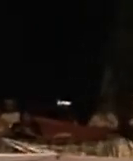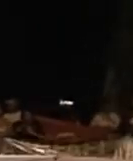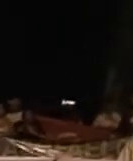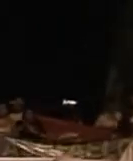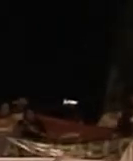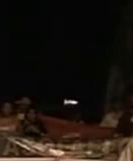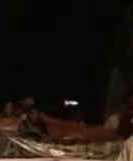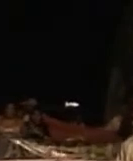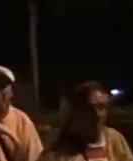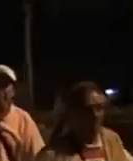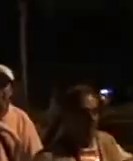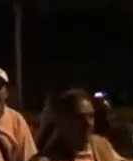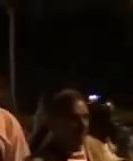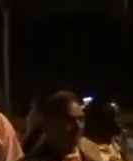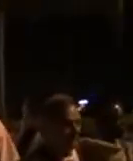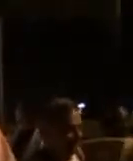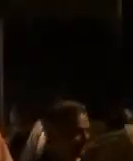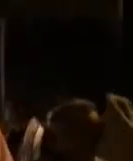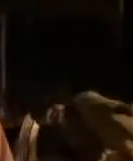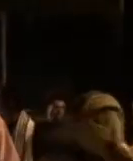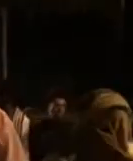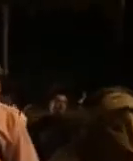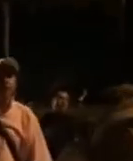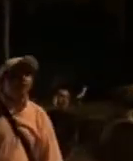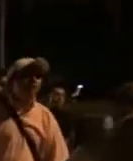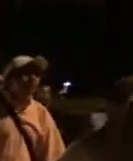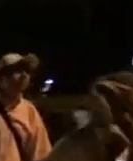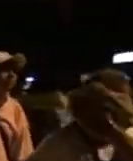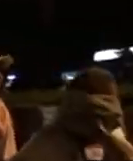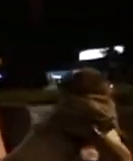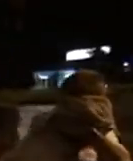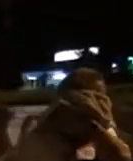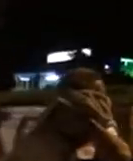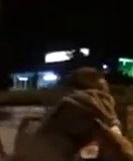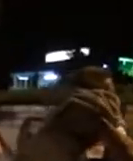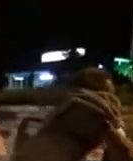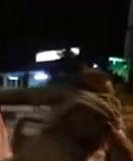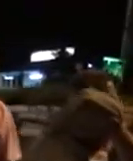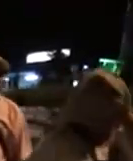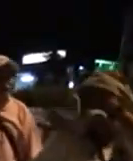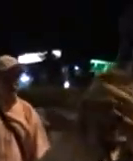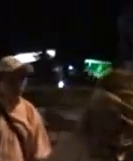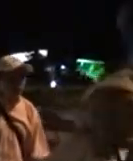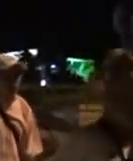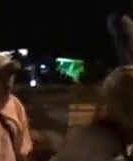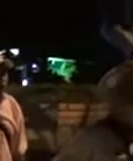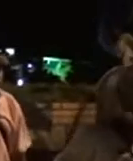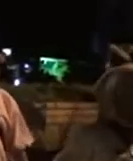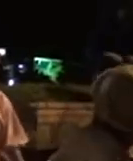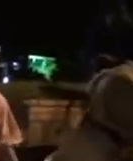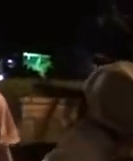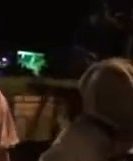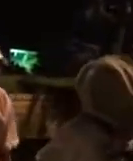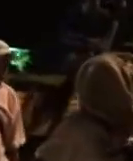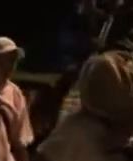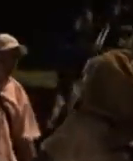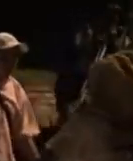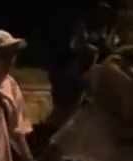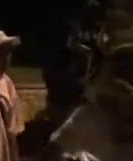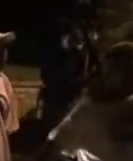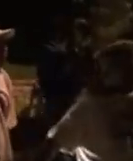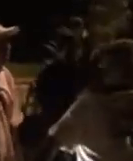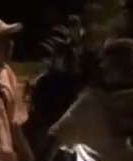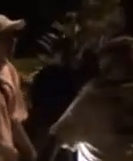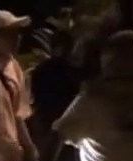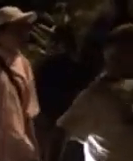las multinacionales y no por nuestro país, y no por los soldados, y no por los policías que deberían estar defendiendo con los fusiles la